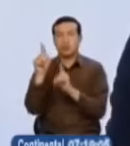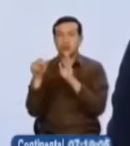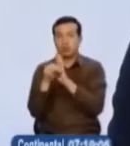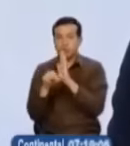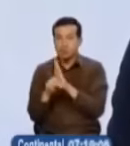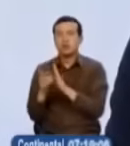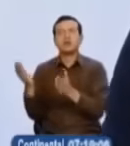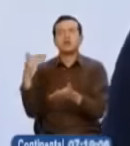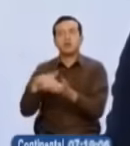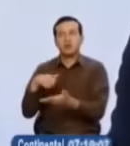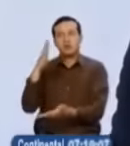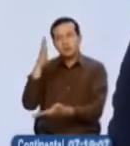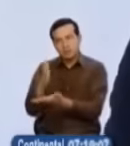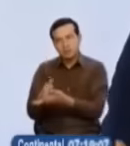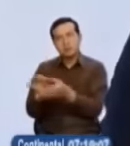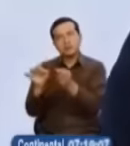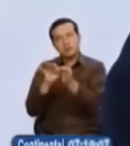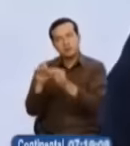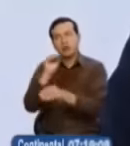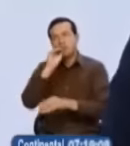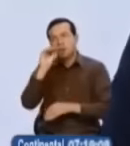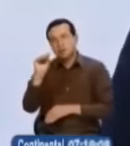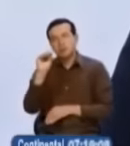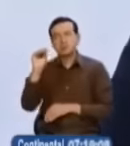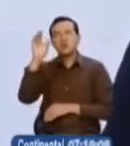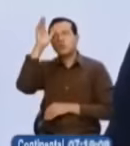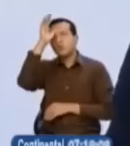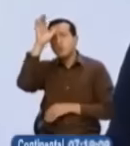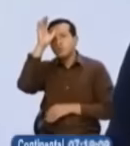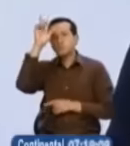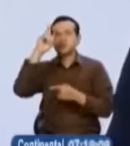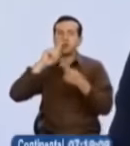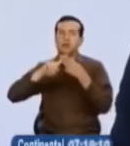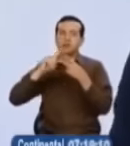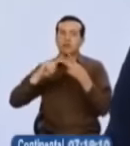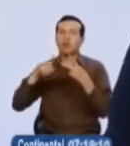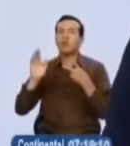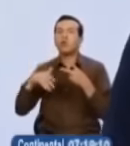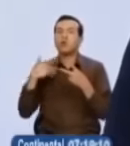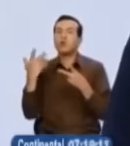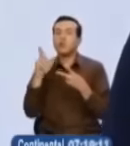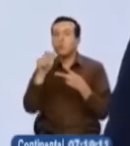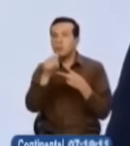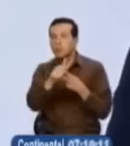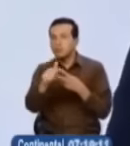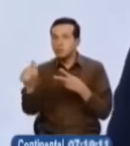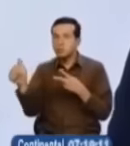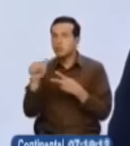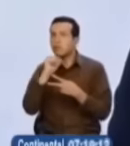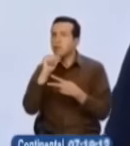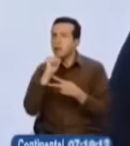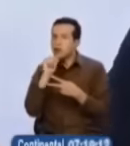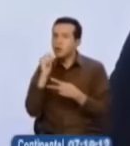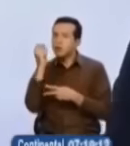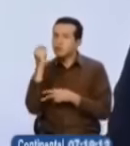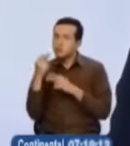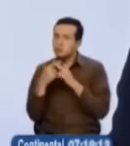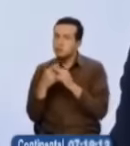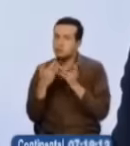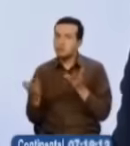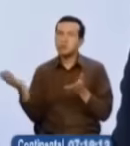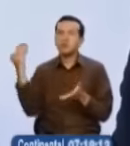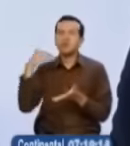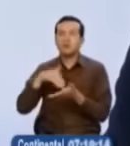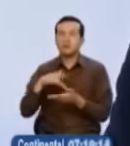que intervenir nuevamente, explicar cuáles son los conceptos, cuál es el nivel de personas, sobre todo que no acceden a financiamiento, para